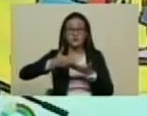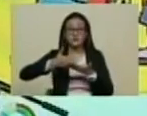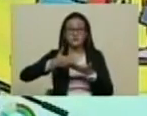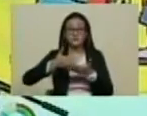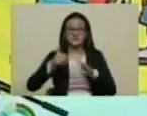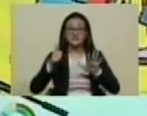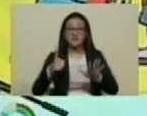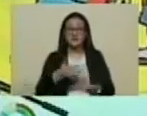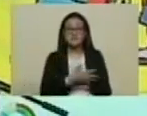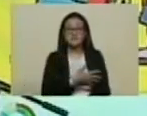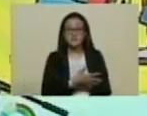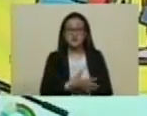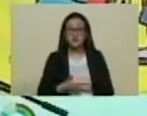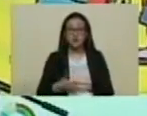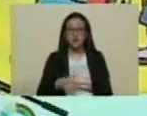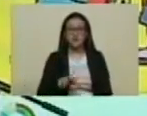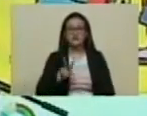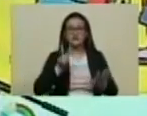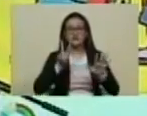de